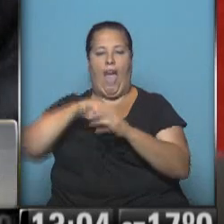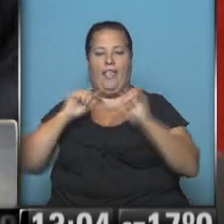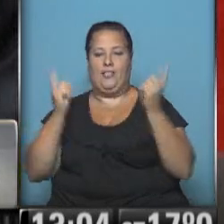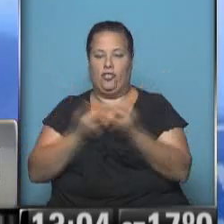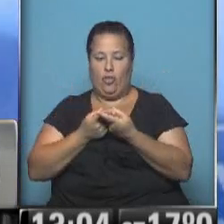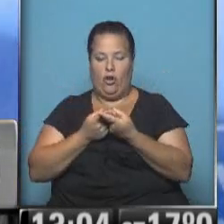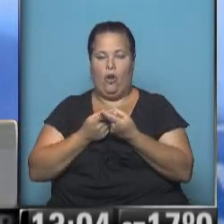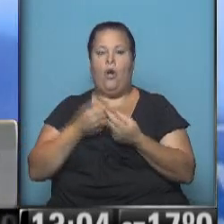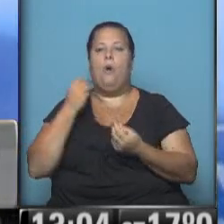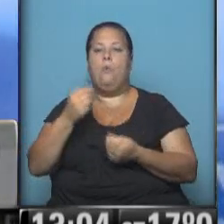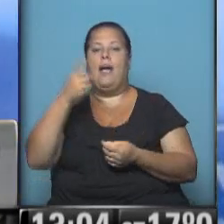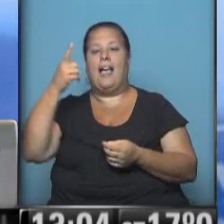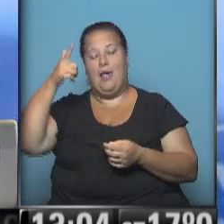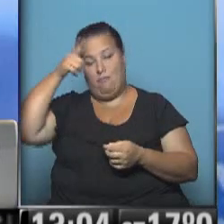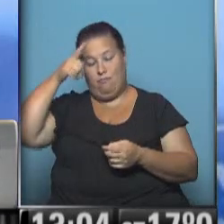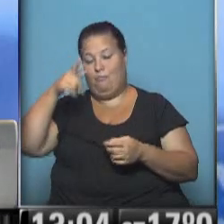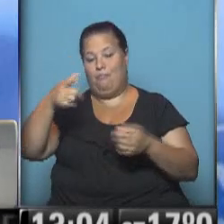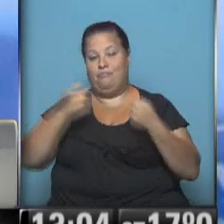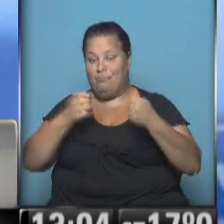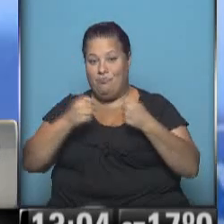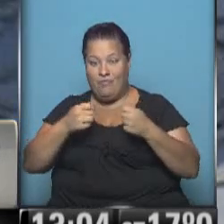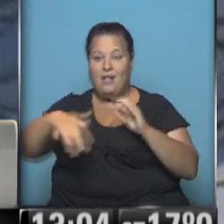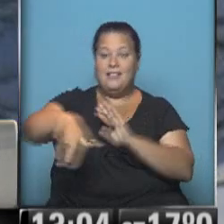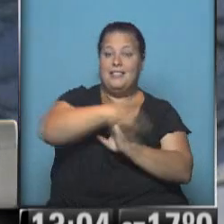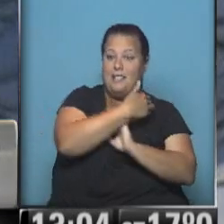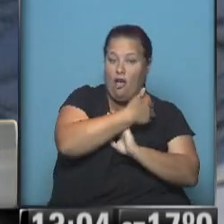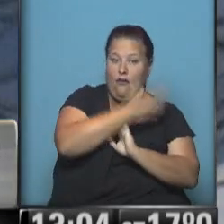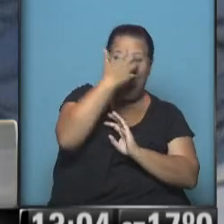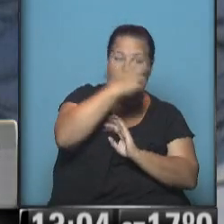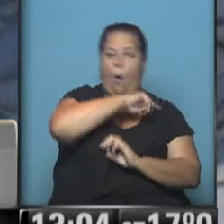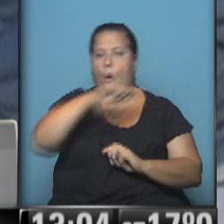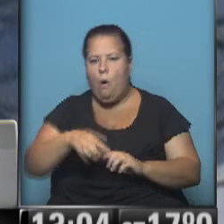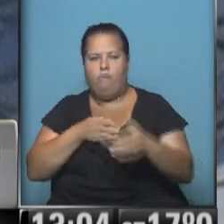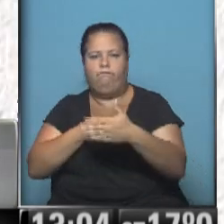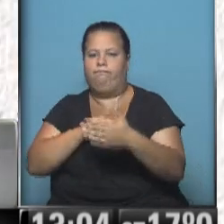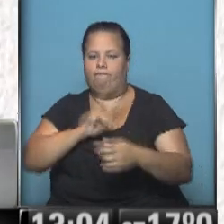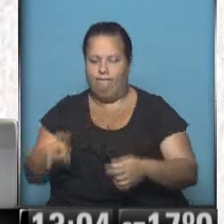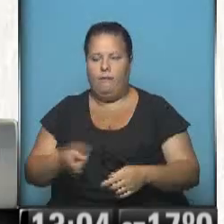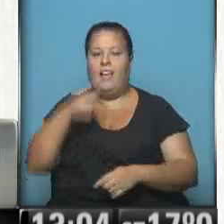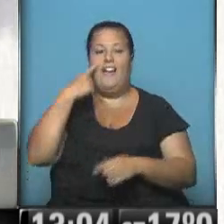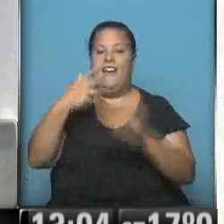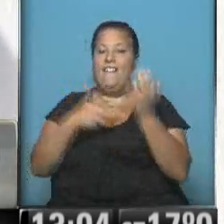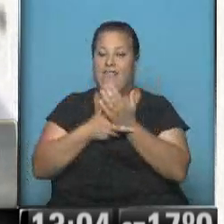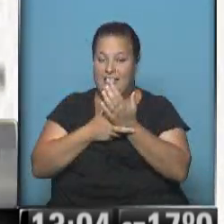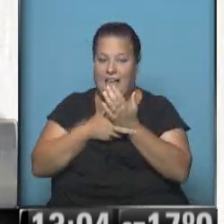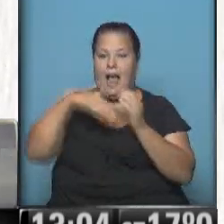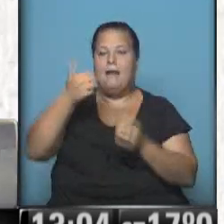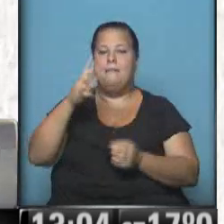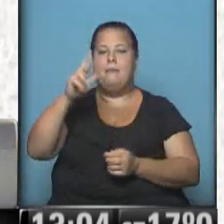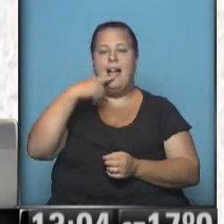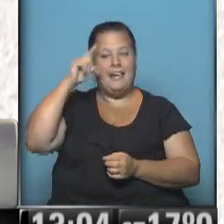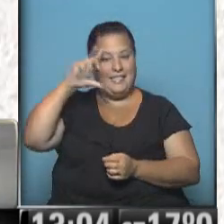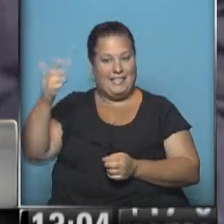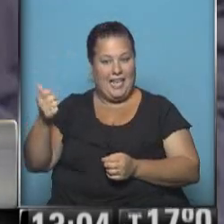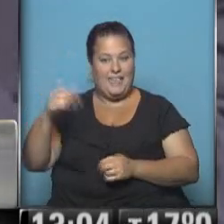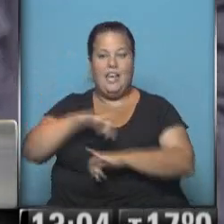cabina después de que el comandante hubiese salido para ir al baño. Ahí veíamos recién al fiscal de Marsella que dio